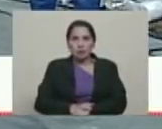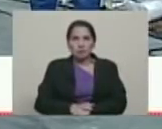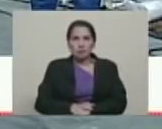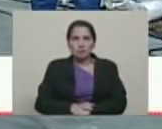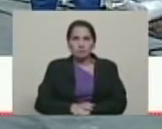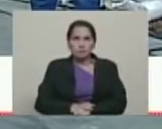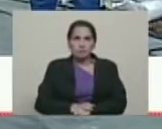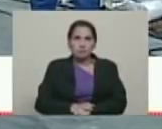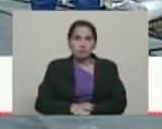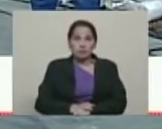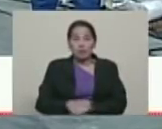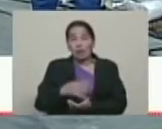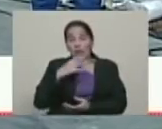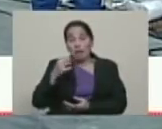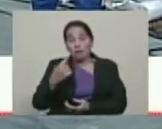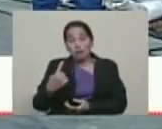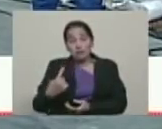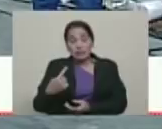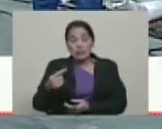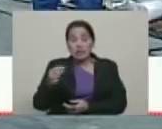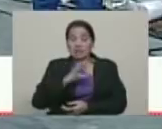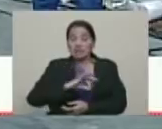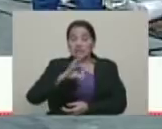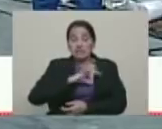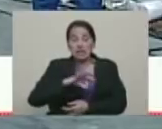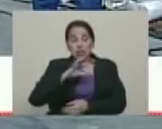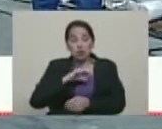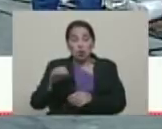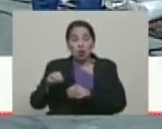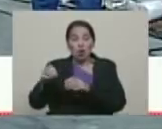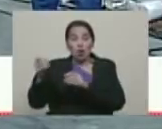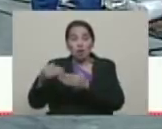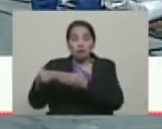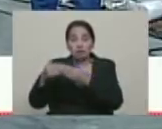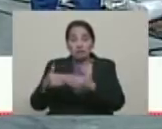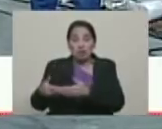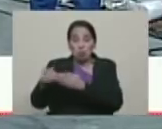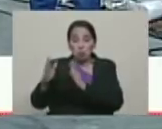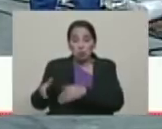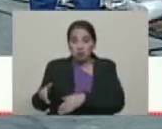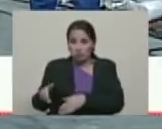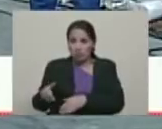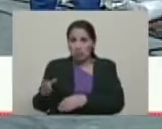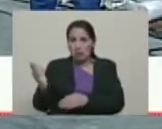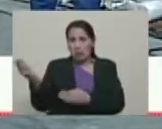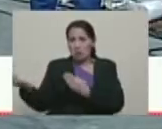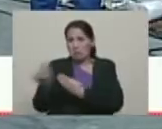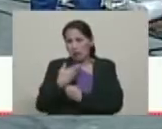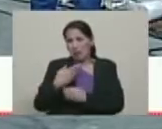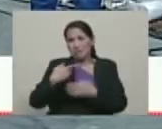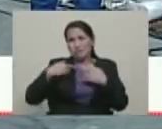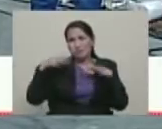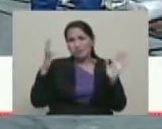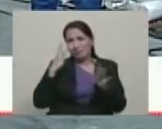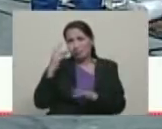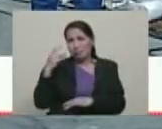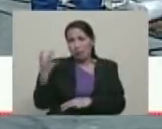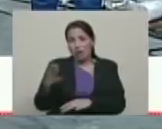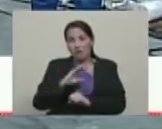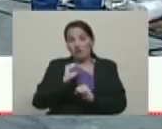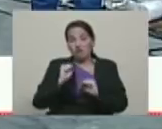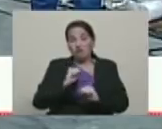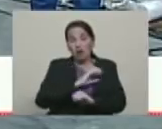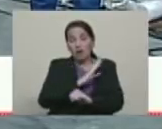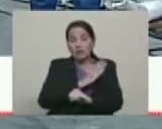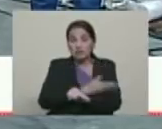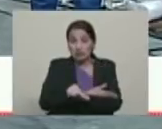Déjeme decirle, señor imperialista John Bolton, que sus sanciones nos dan más fuerza. He hablado con el presidente del Banco Central de